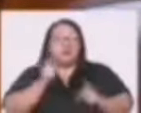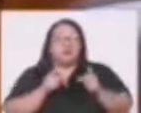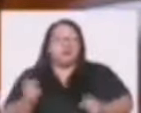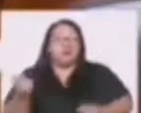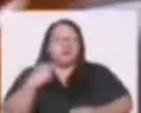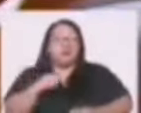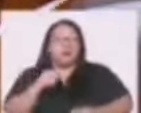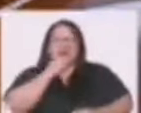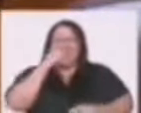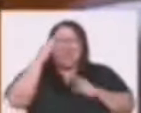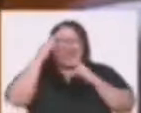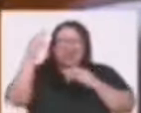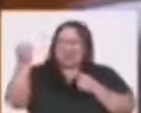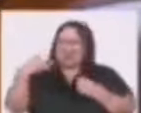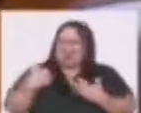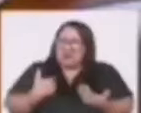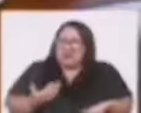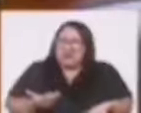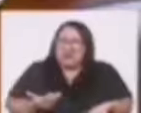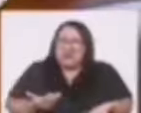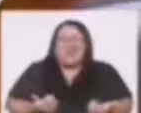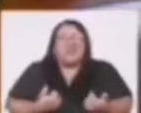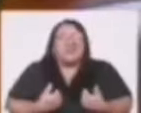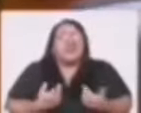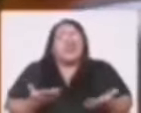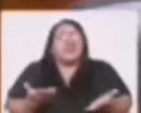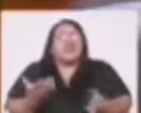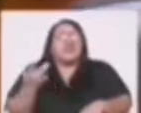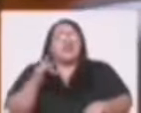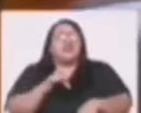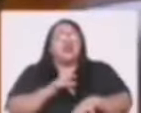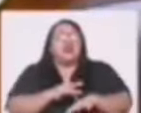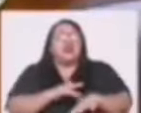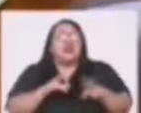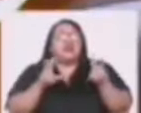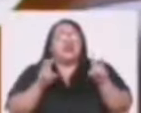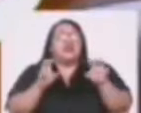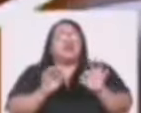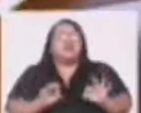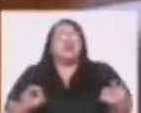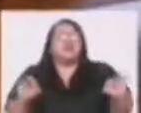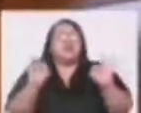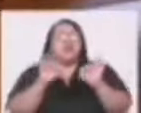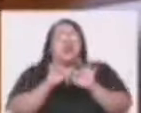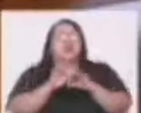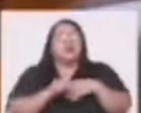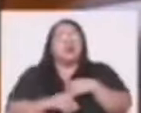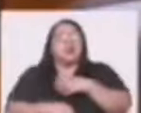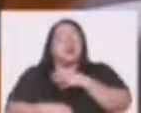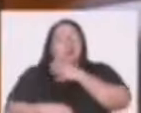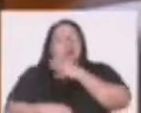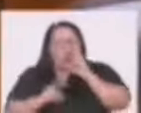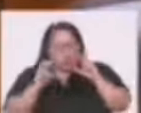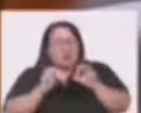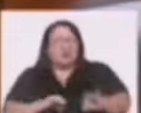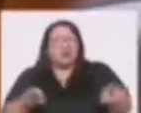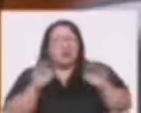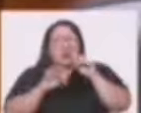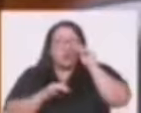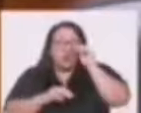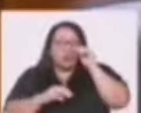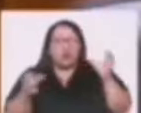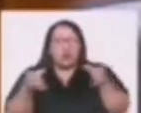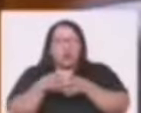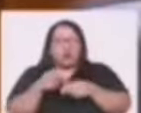y encima nos faltan el respeto y dicen: deben tocar temas importantes. Un tema importante, pues, la